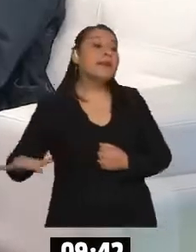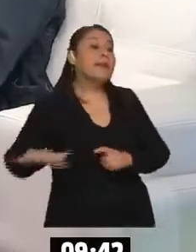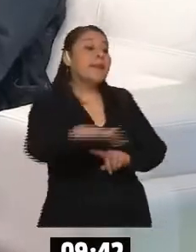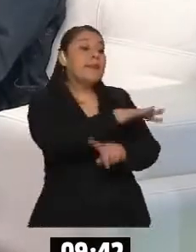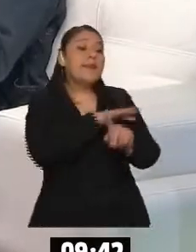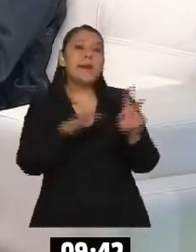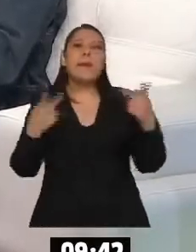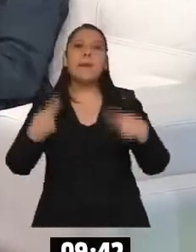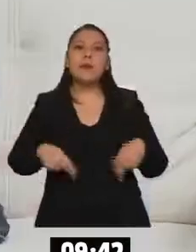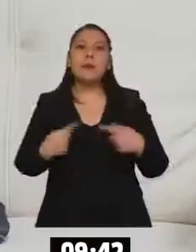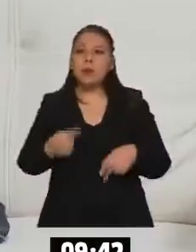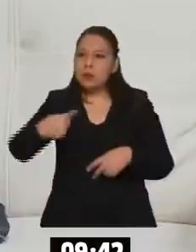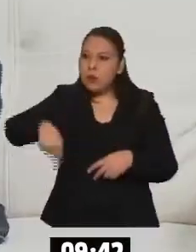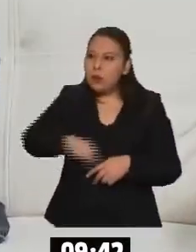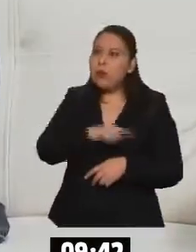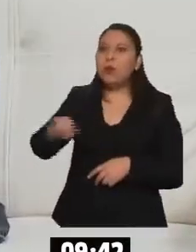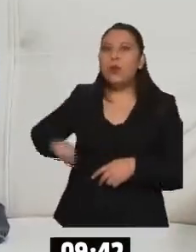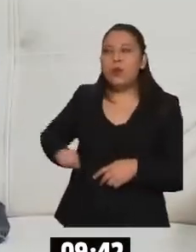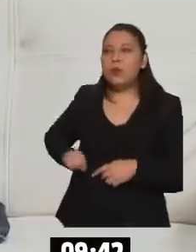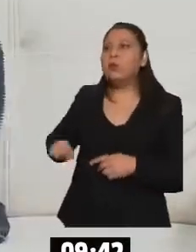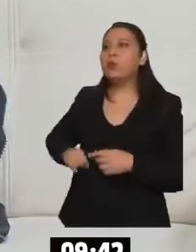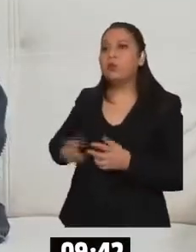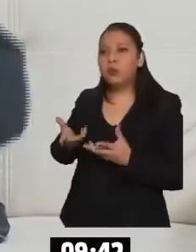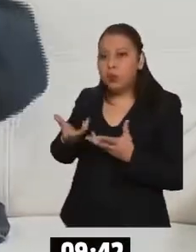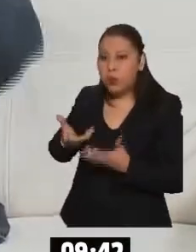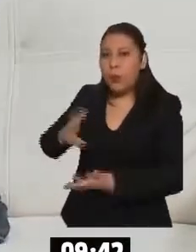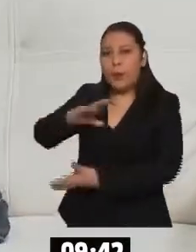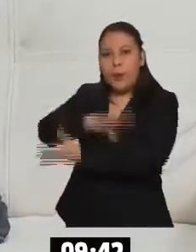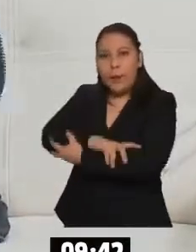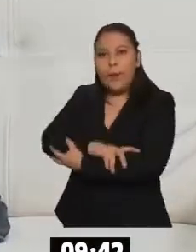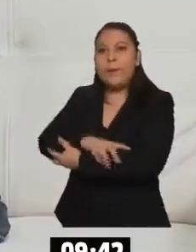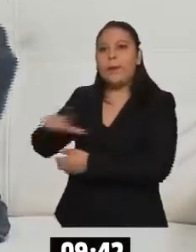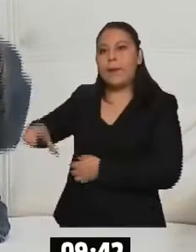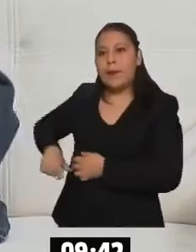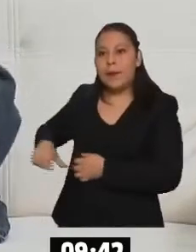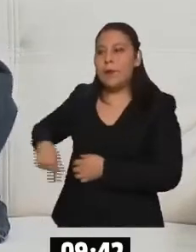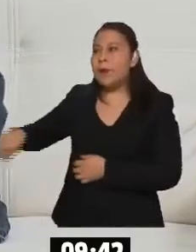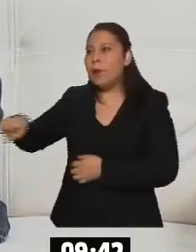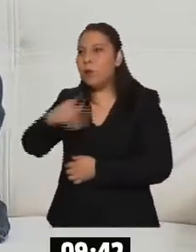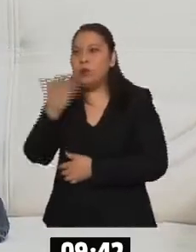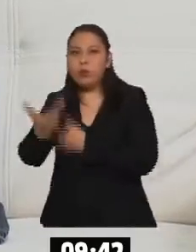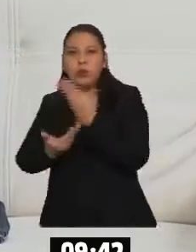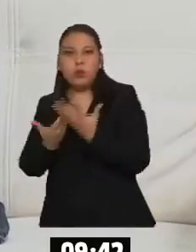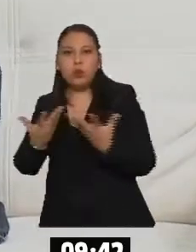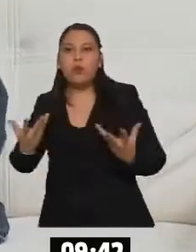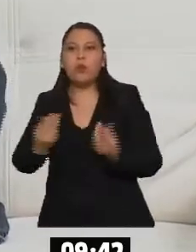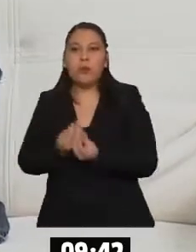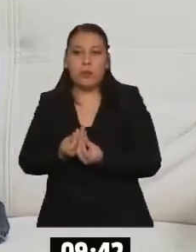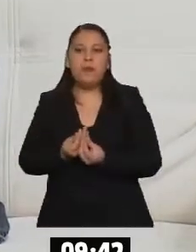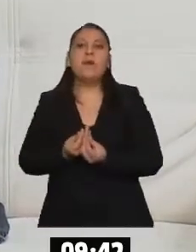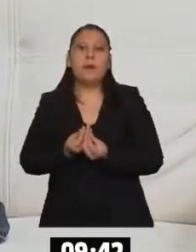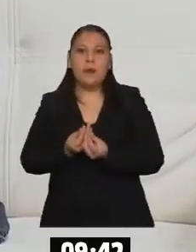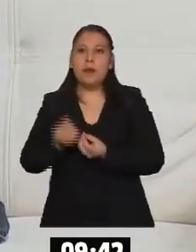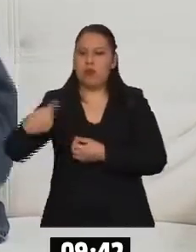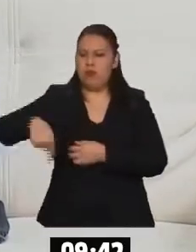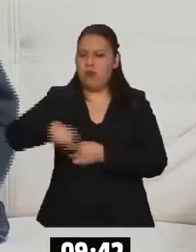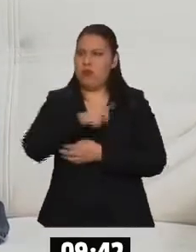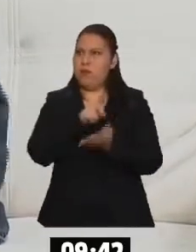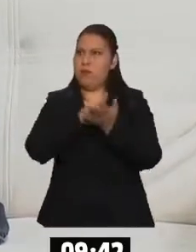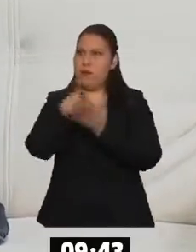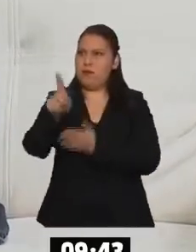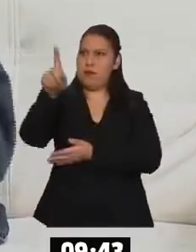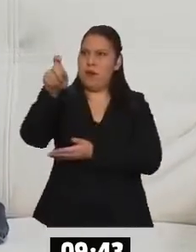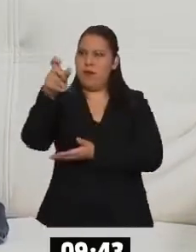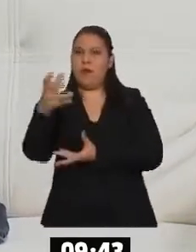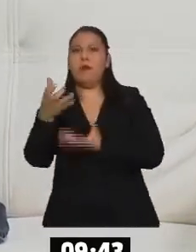queremos que trabajemos de la mano con un gobierno que puede ser progresista o no pero que exijamos nuestros derechos a